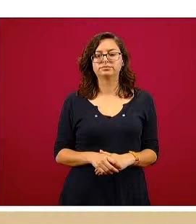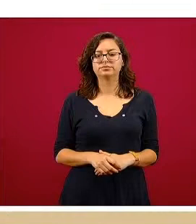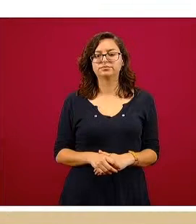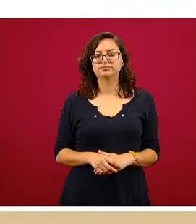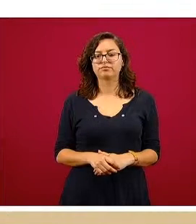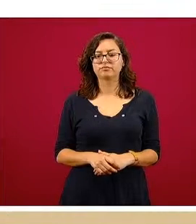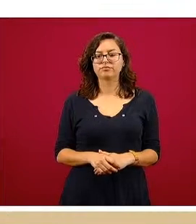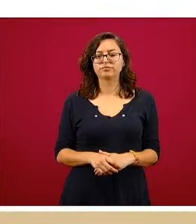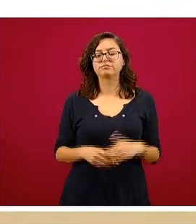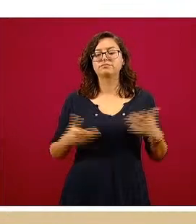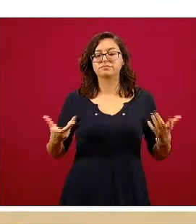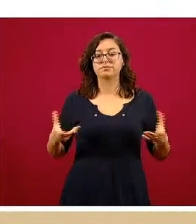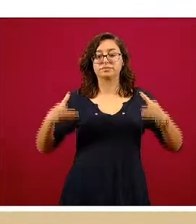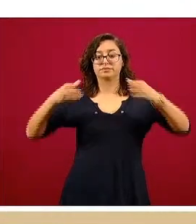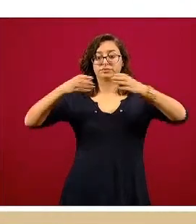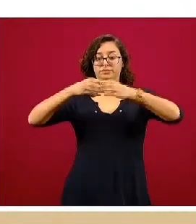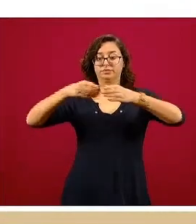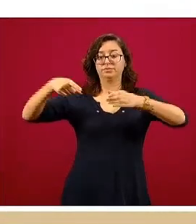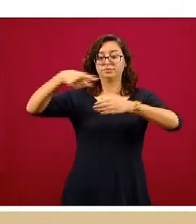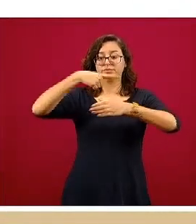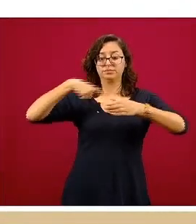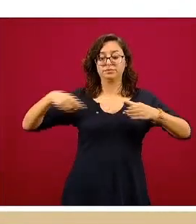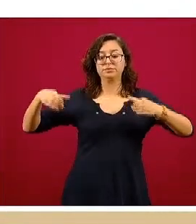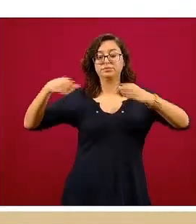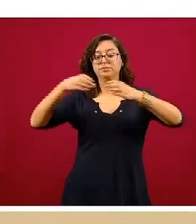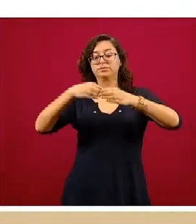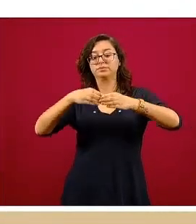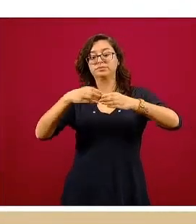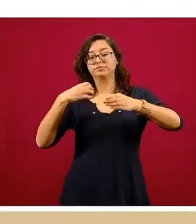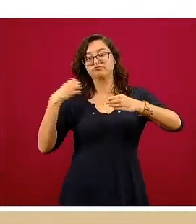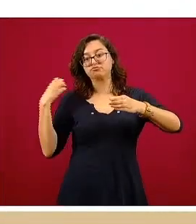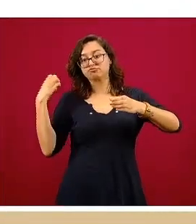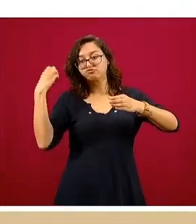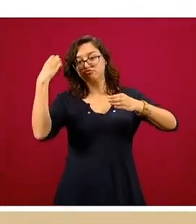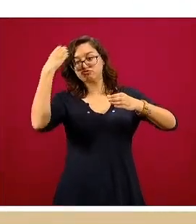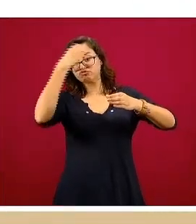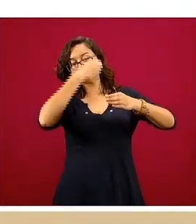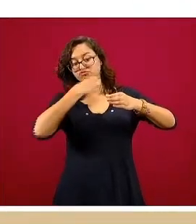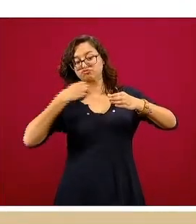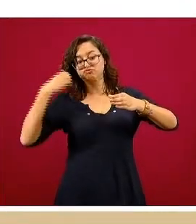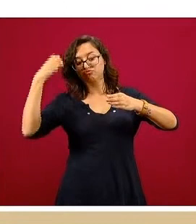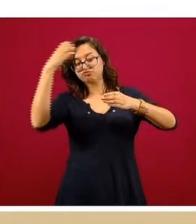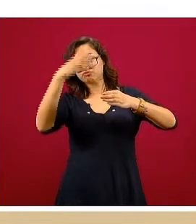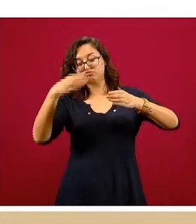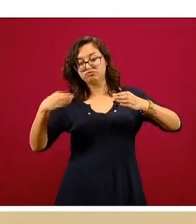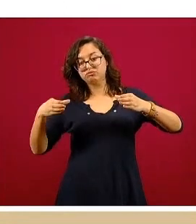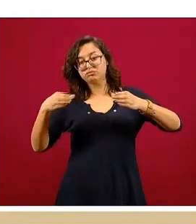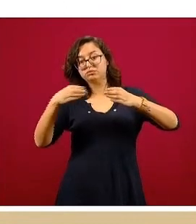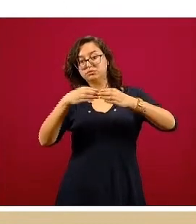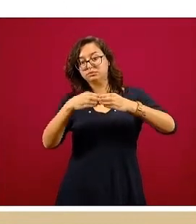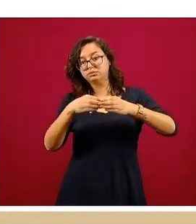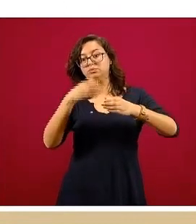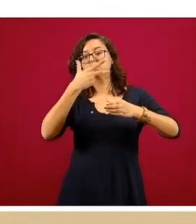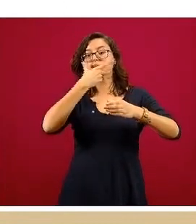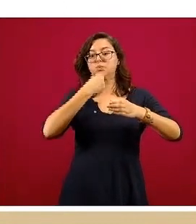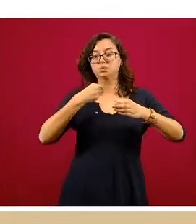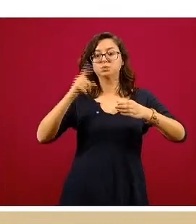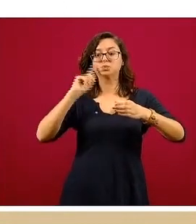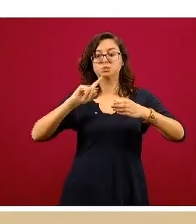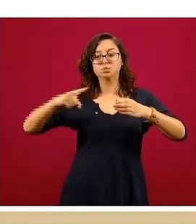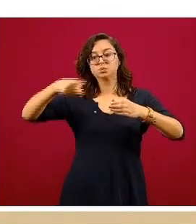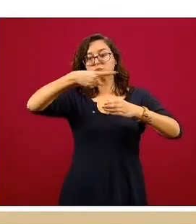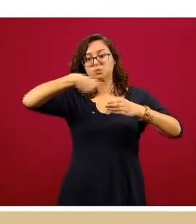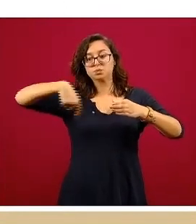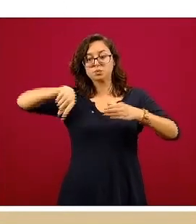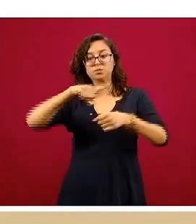arriba con una población que queremos nosotros estudiar y digamos, esta población son sujetos